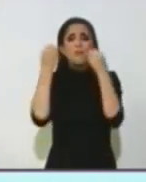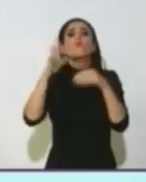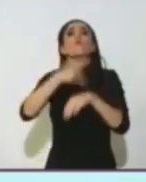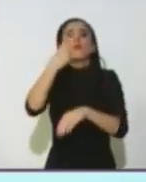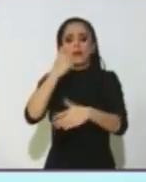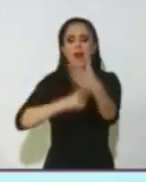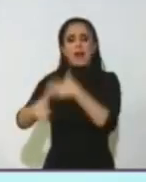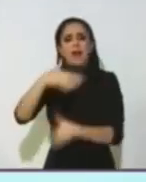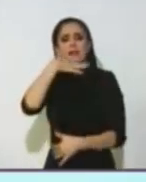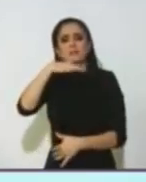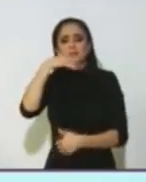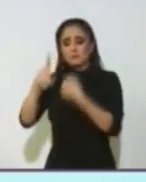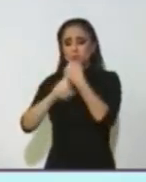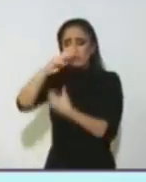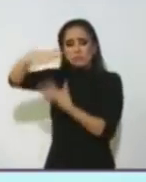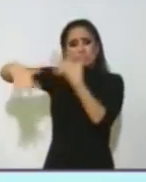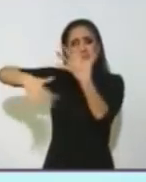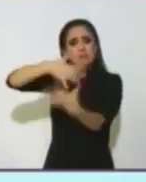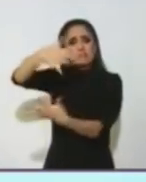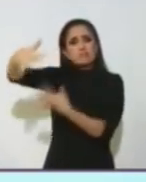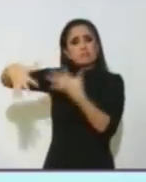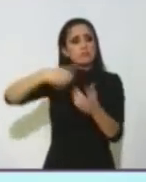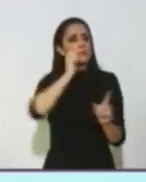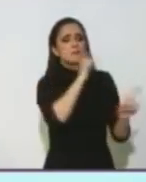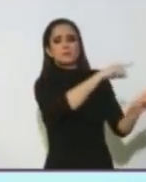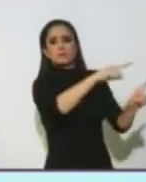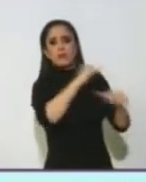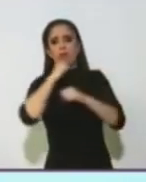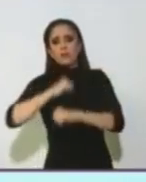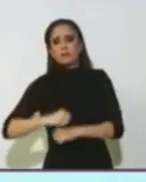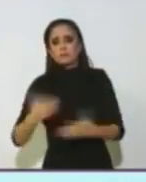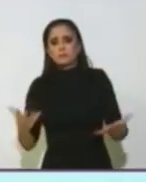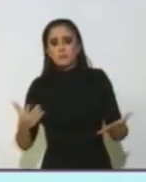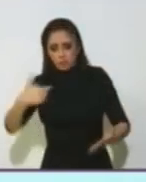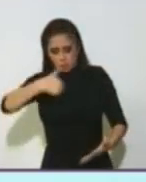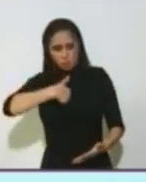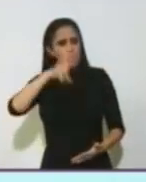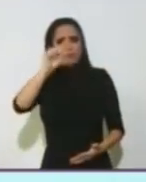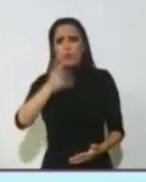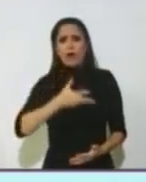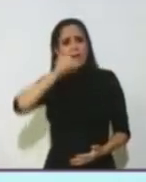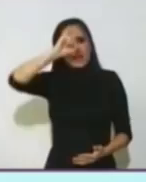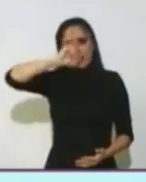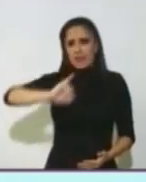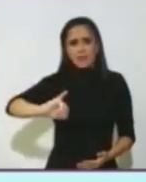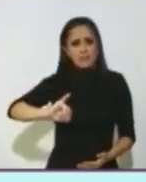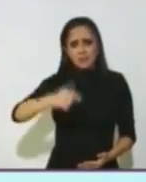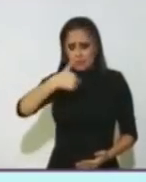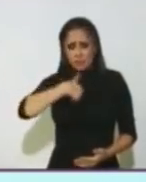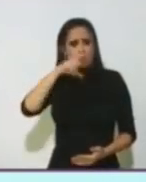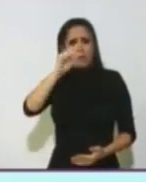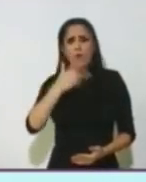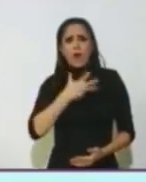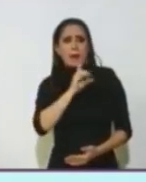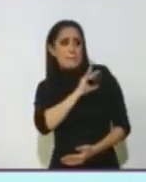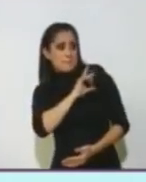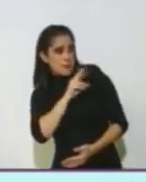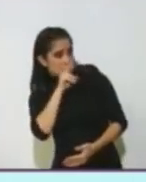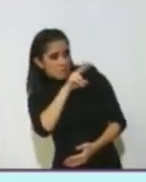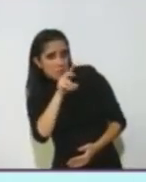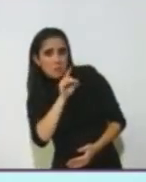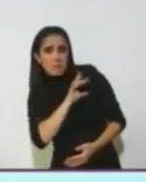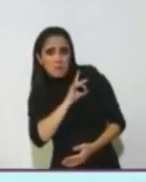sumida en la crisis yo no tengo jefe yo no tengo ningún miedo a los poderosos ni le rindo